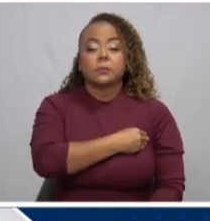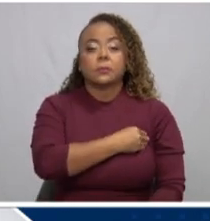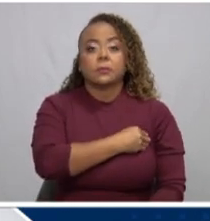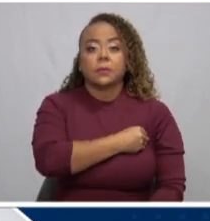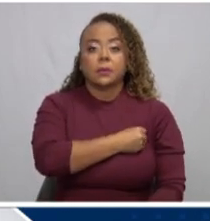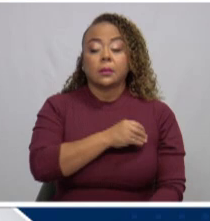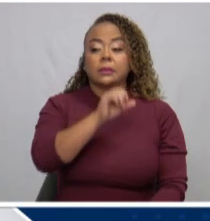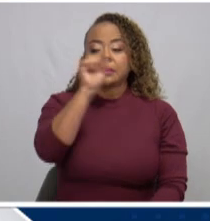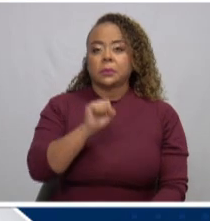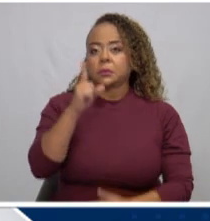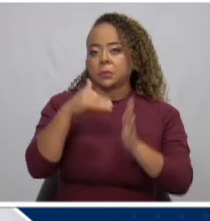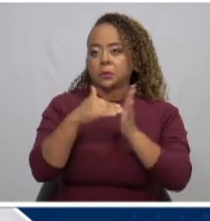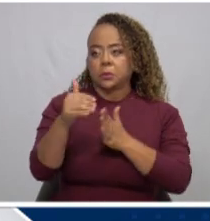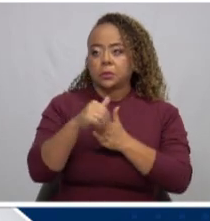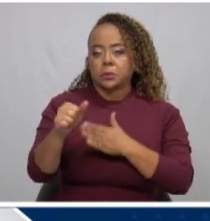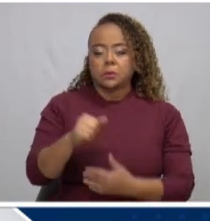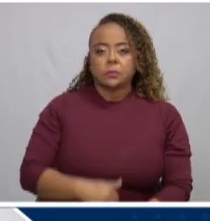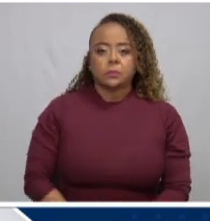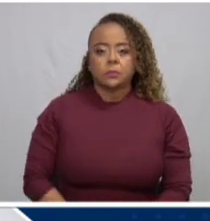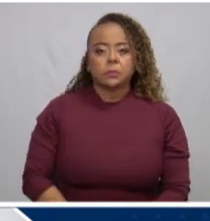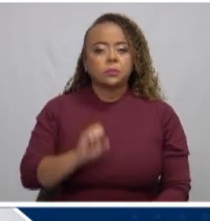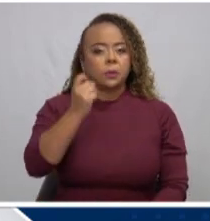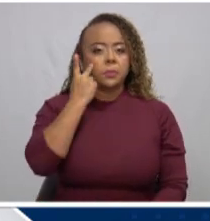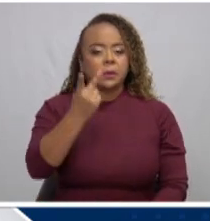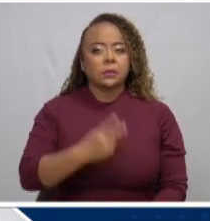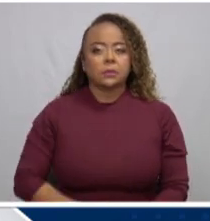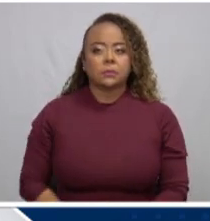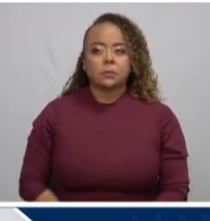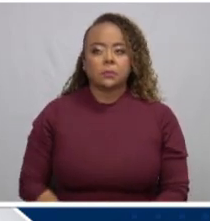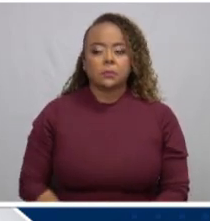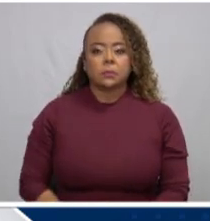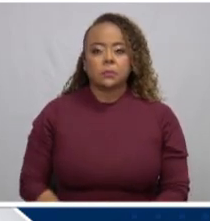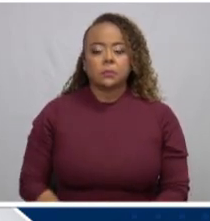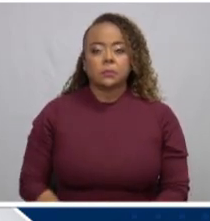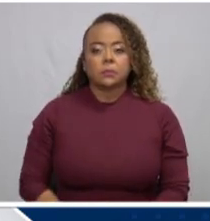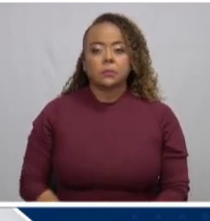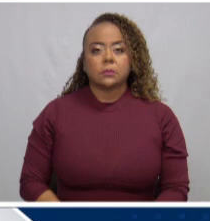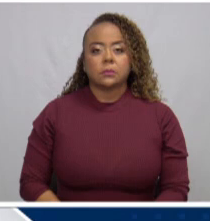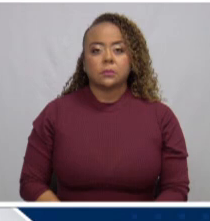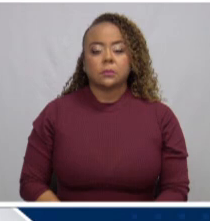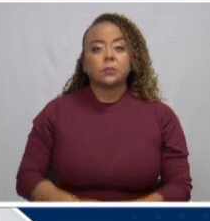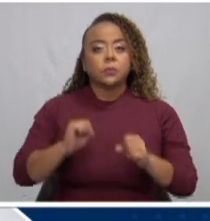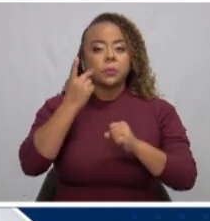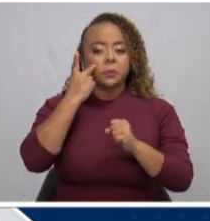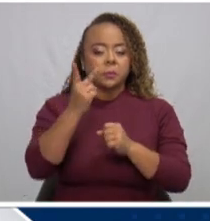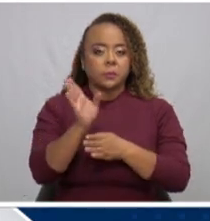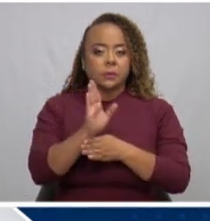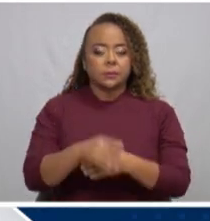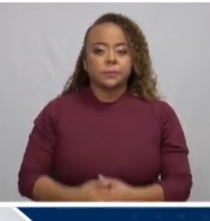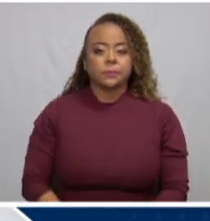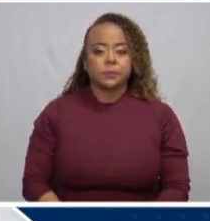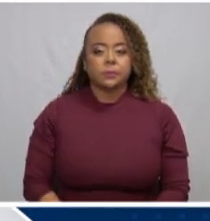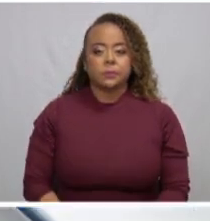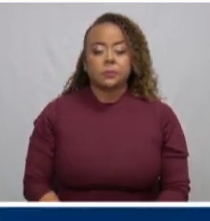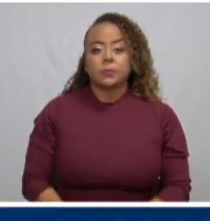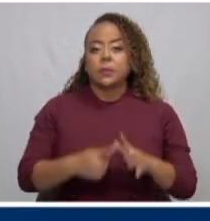un millón de dólares no 480 podemos ver la pant aquí están podemos ir a ver la la imagen de Cuál